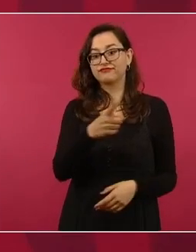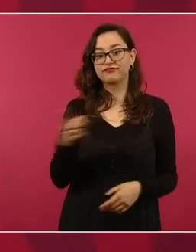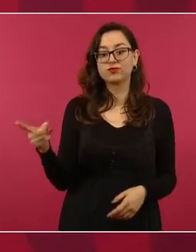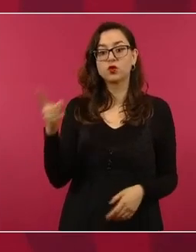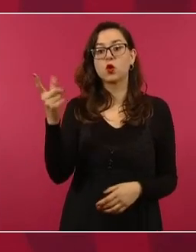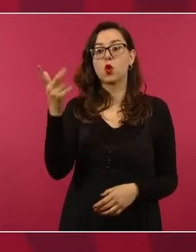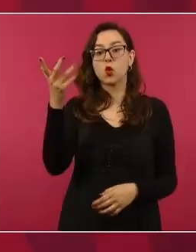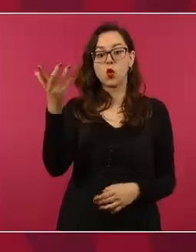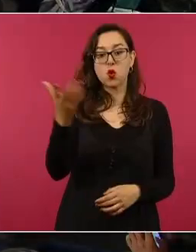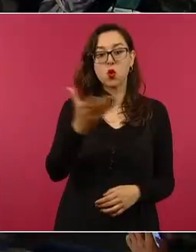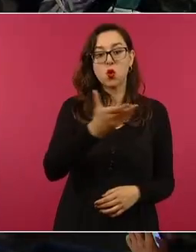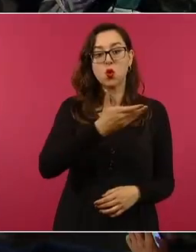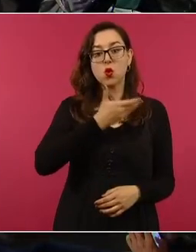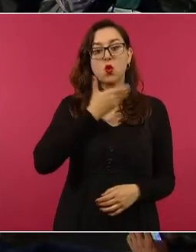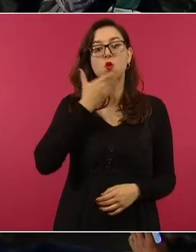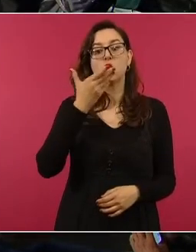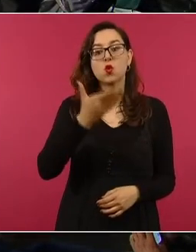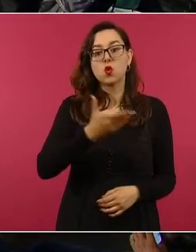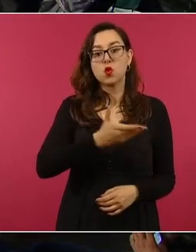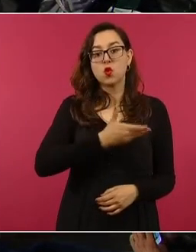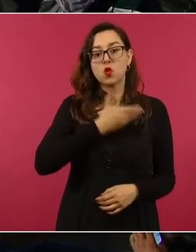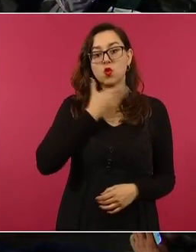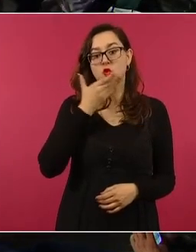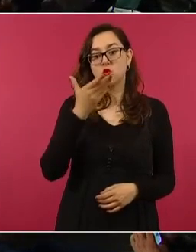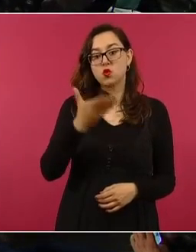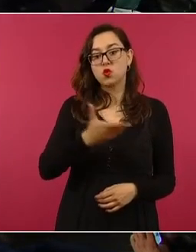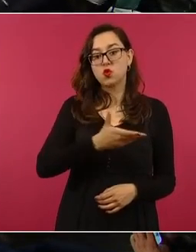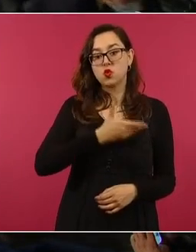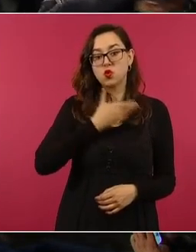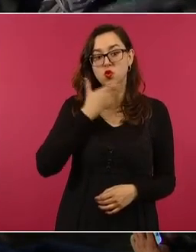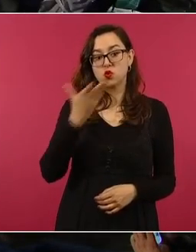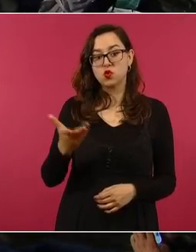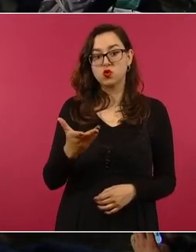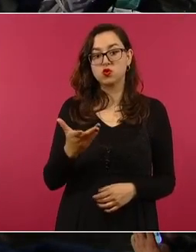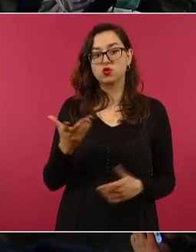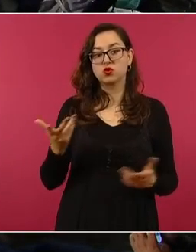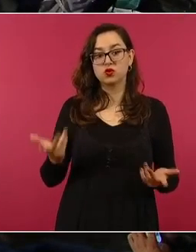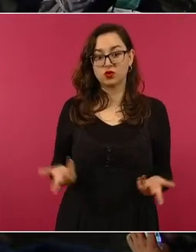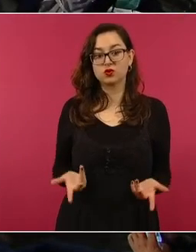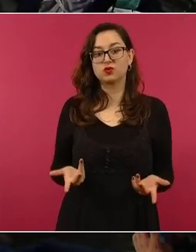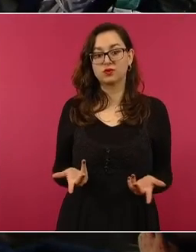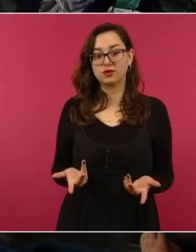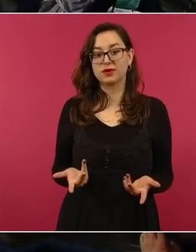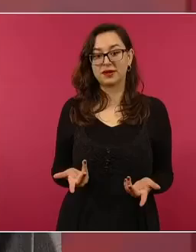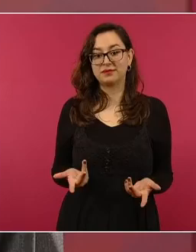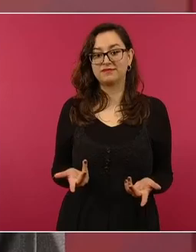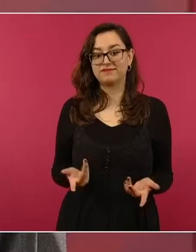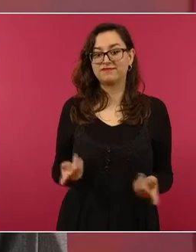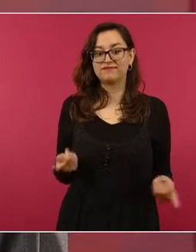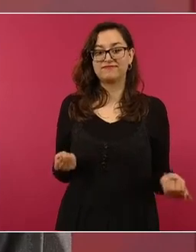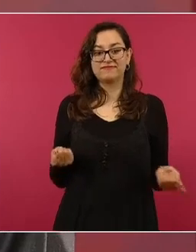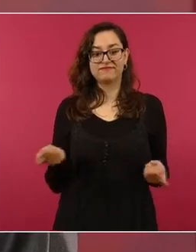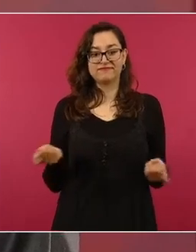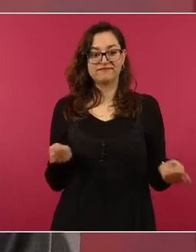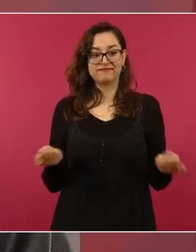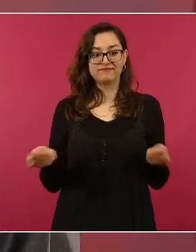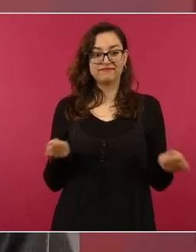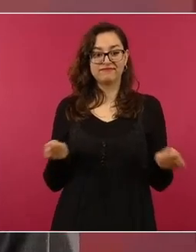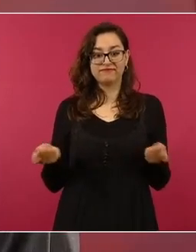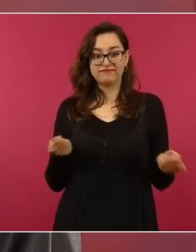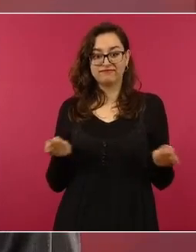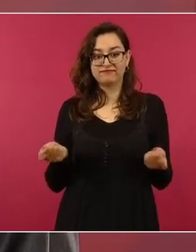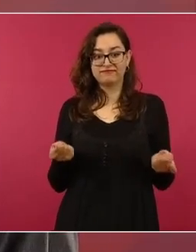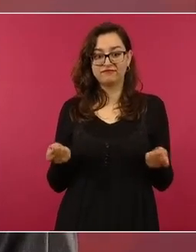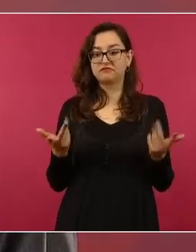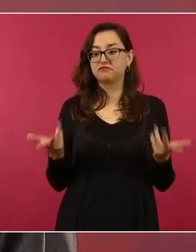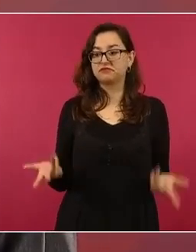los principales proveedores de los servicios del ISSSTE. El ISSSTE lo dejaron como